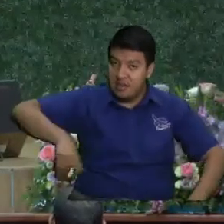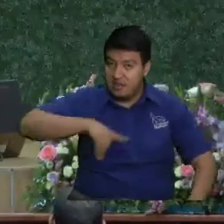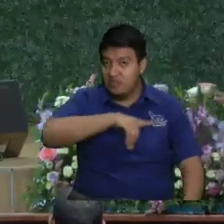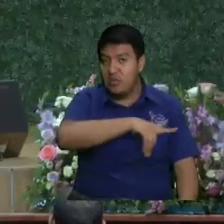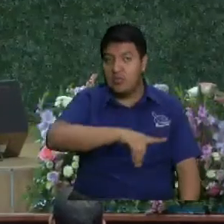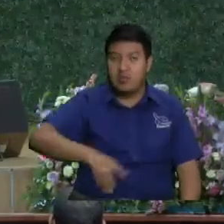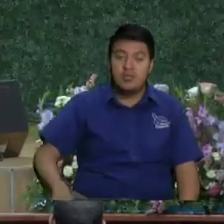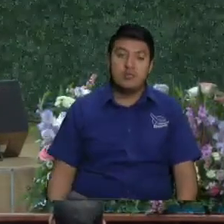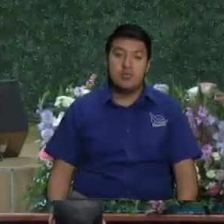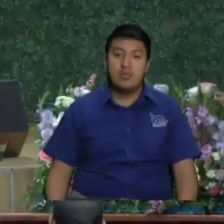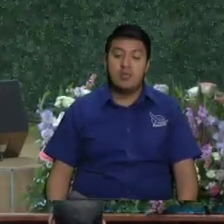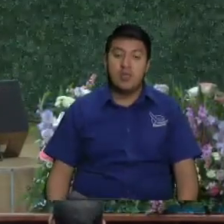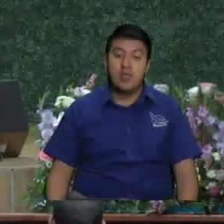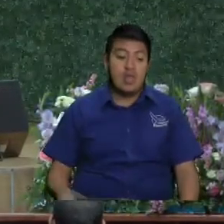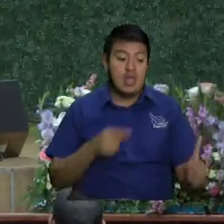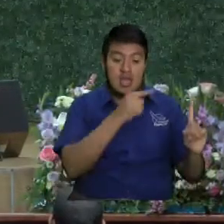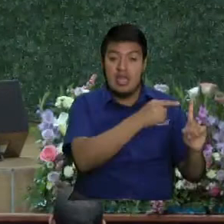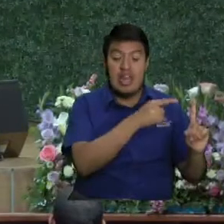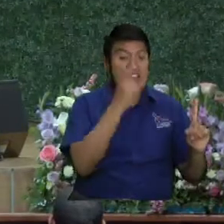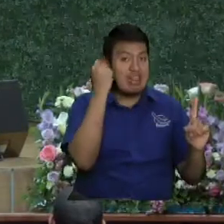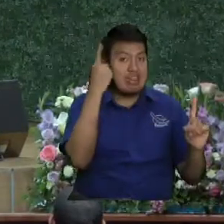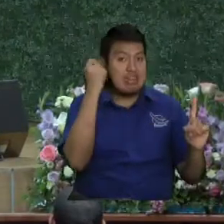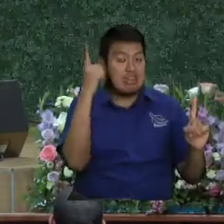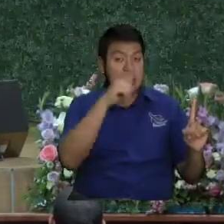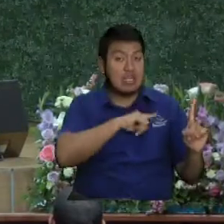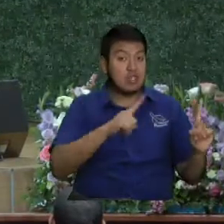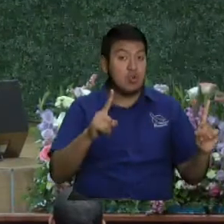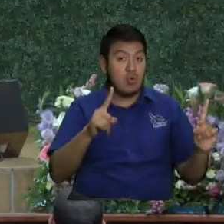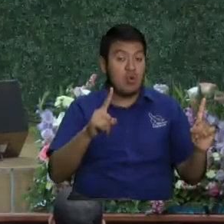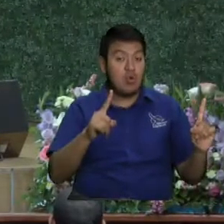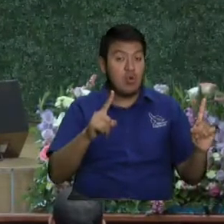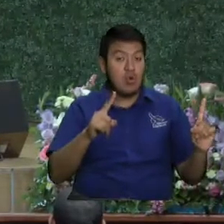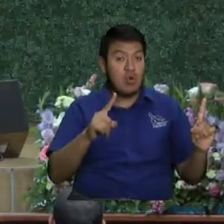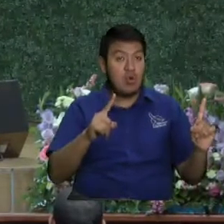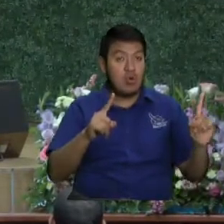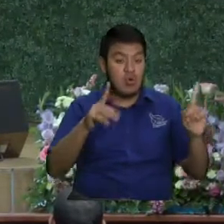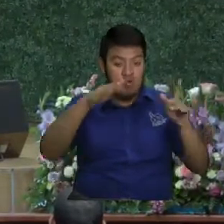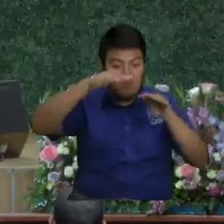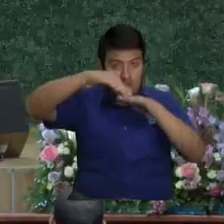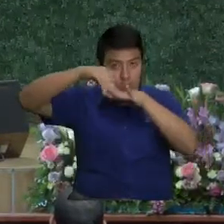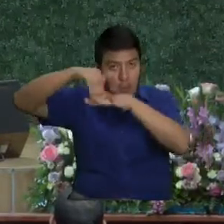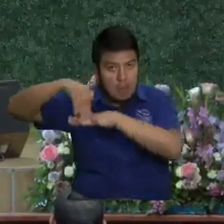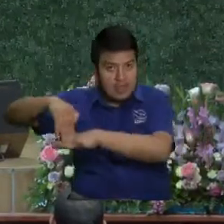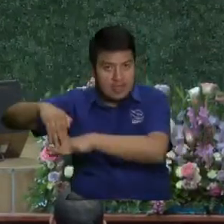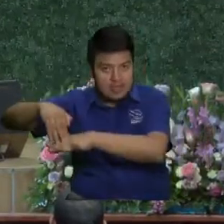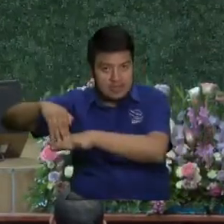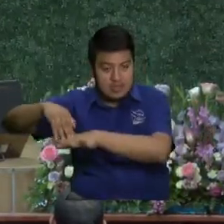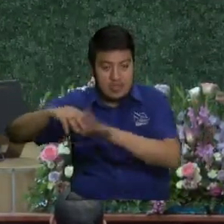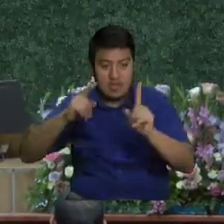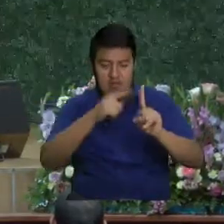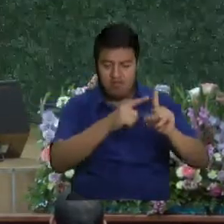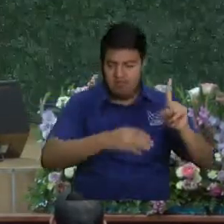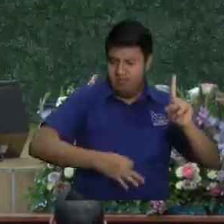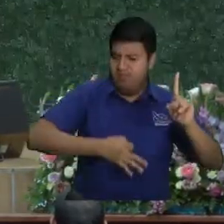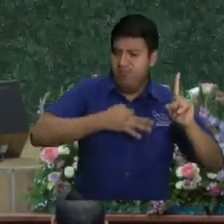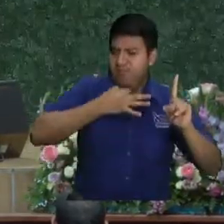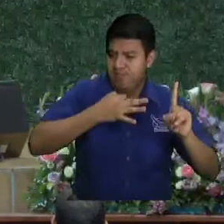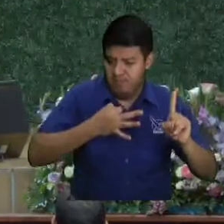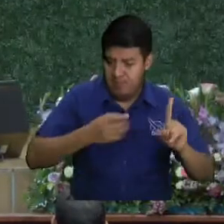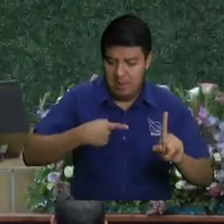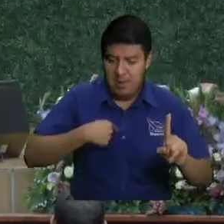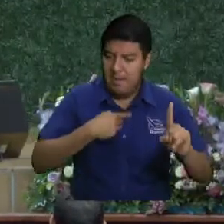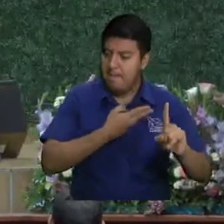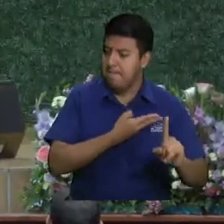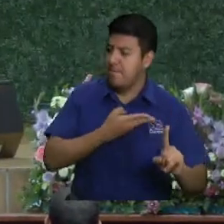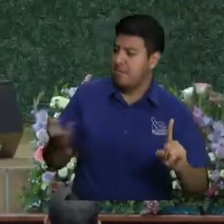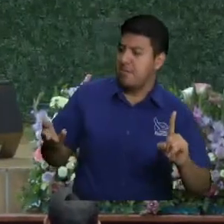sus subalternos. Y no lo son. Son hermanos que están sirviendo y a usted lo pusieron como un coordinador, gloria a Dios,